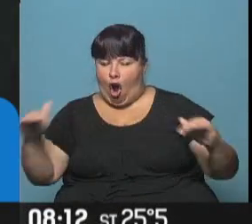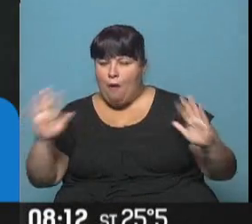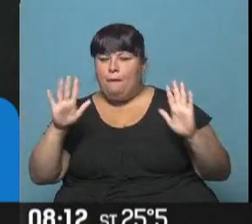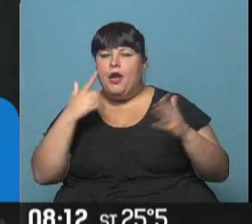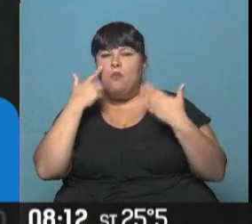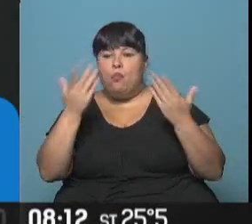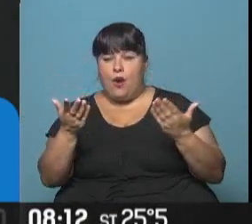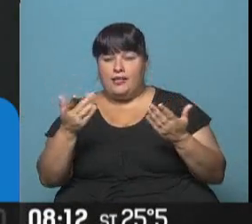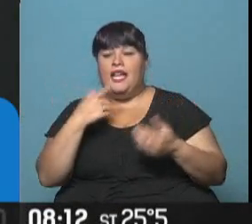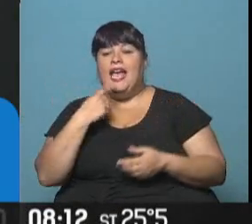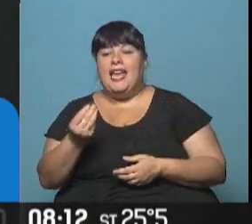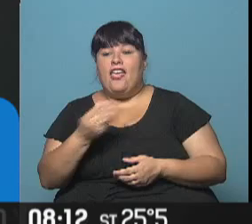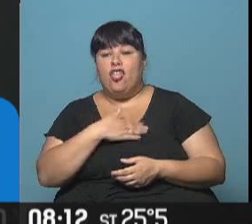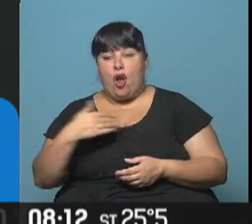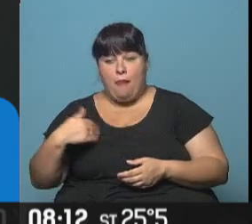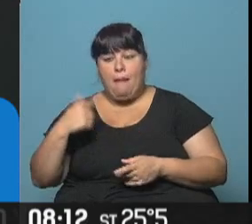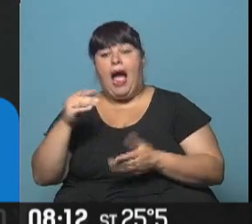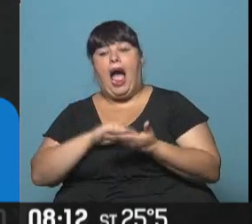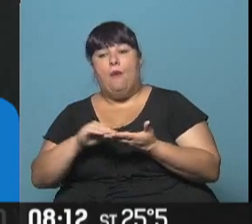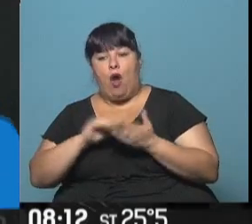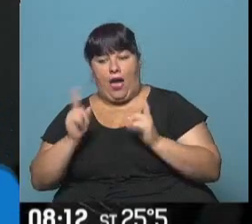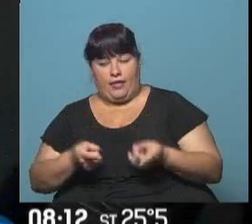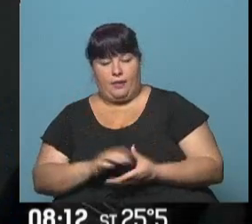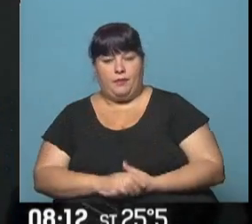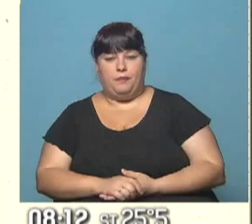a compartir lo que decía su mamá y su abogada.